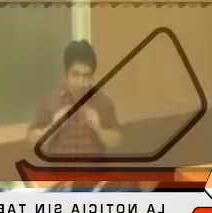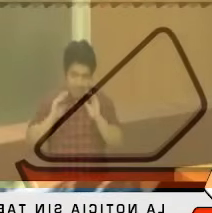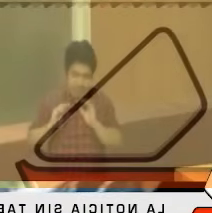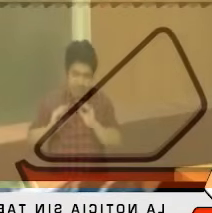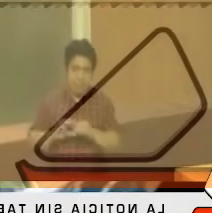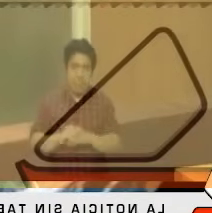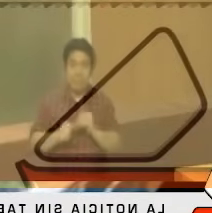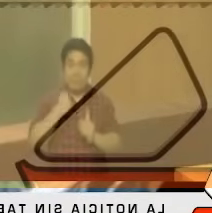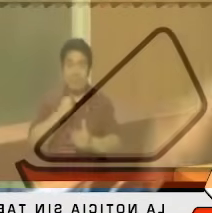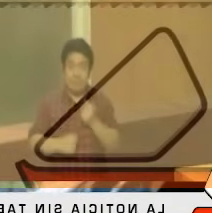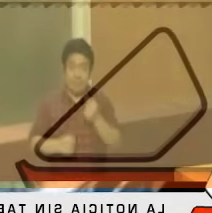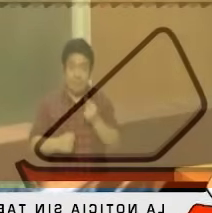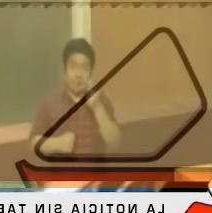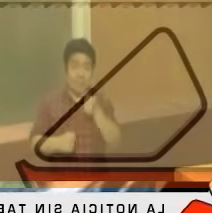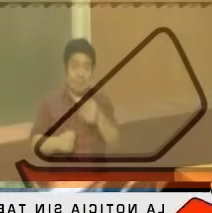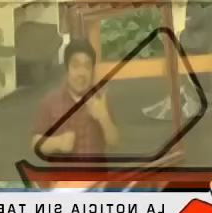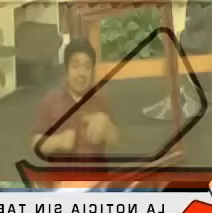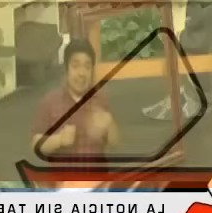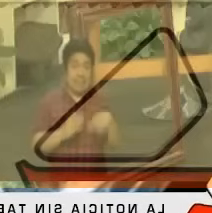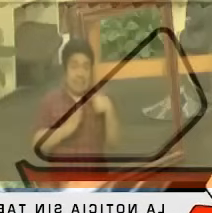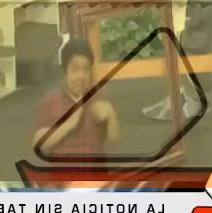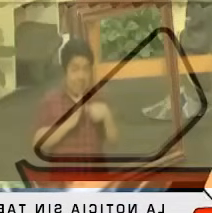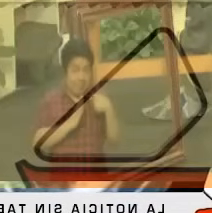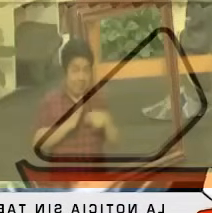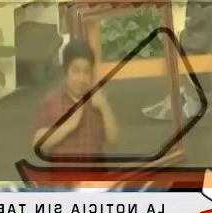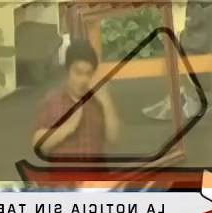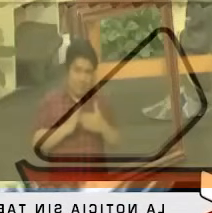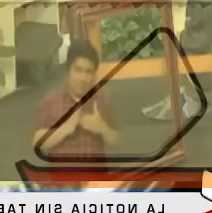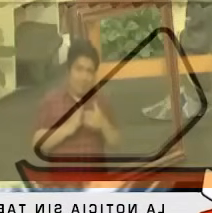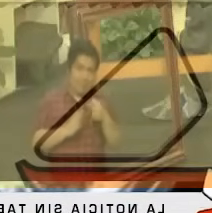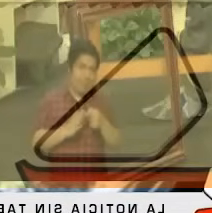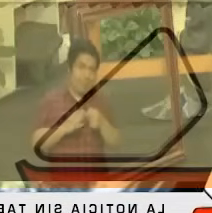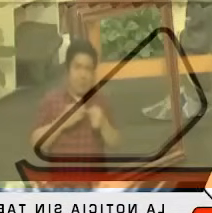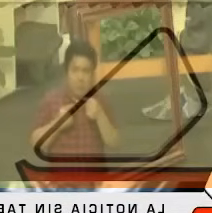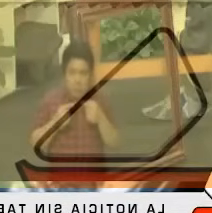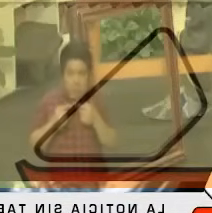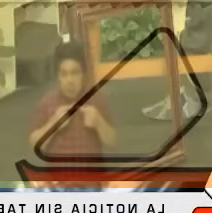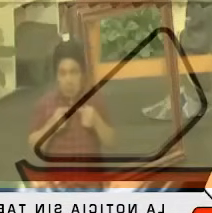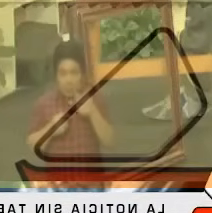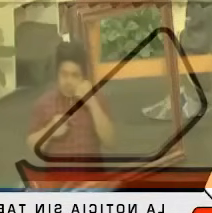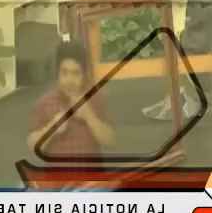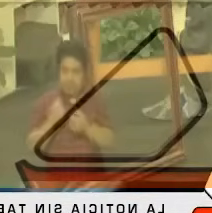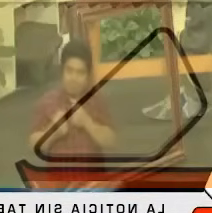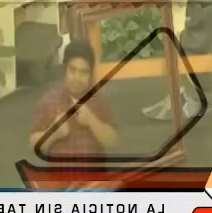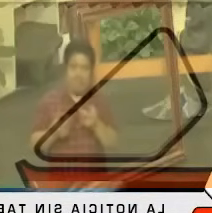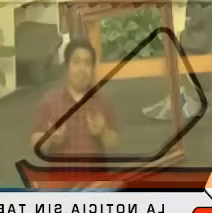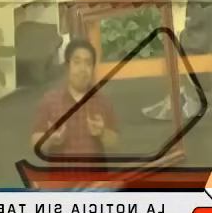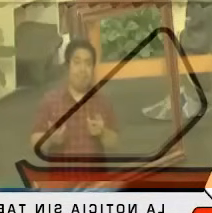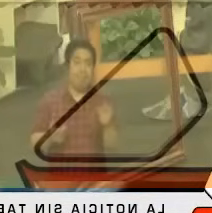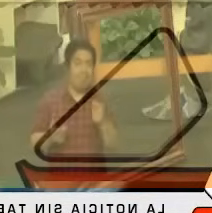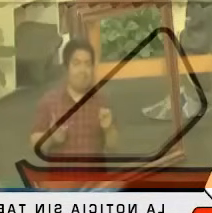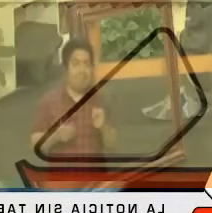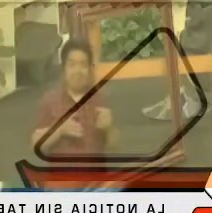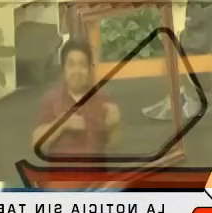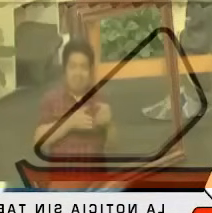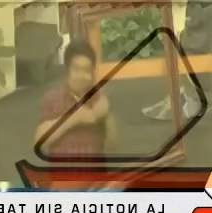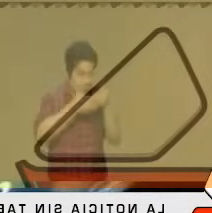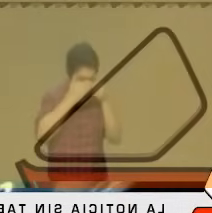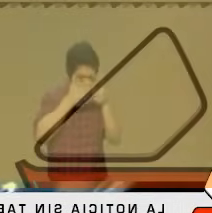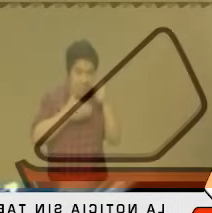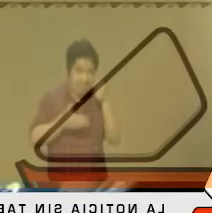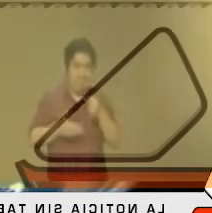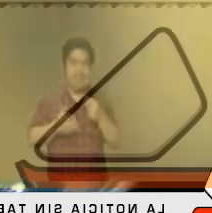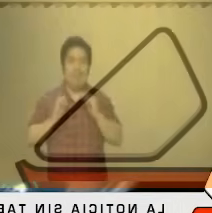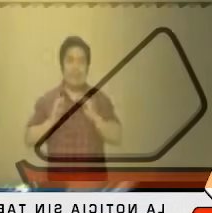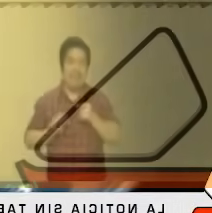Guadalupe, porque se atrevió a sacar el video que, bueno, ha sido la comidilla, aunque no lo quieran aceptar los contras, pues de el